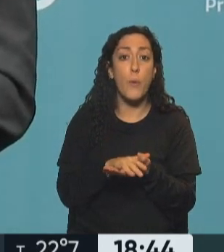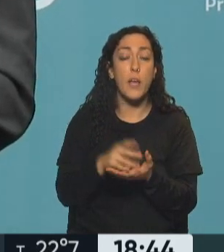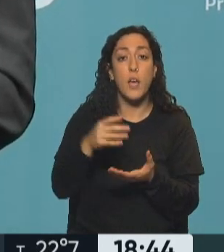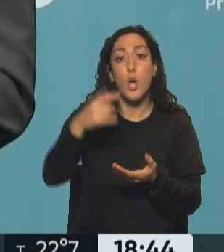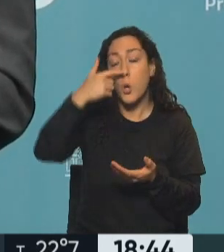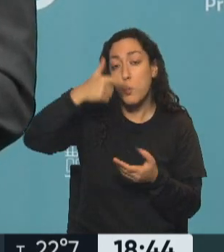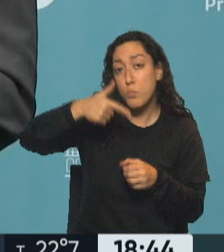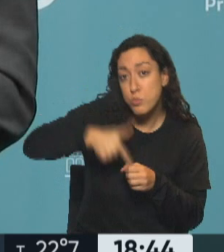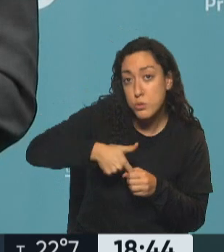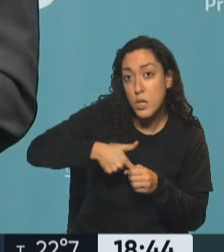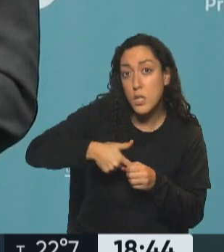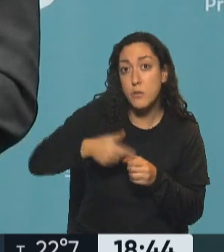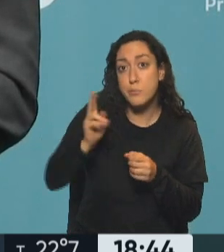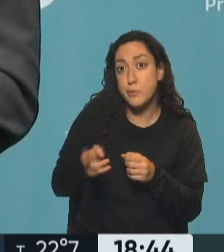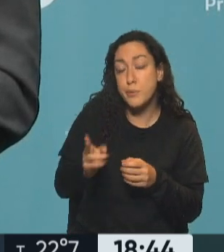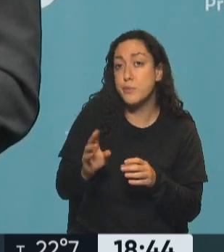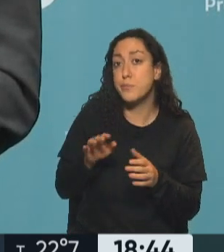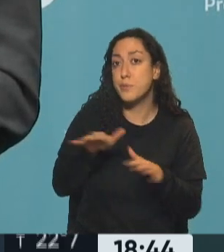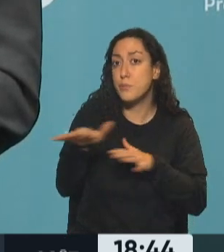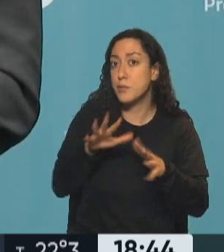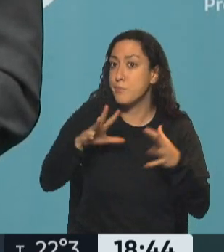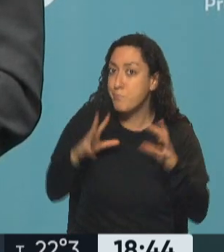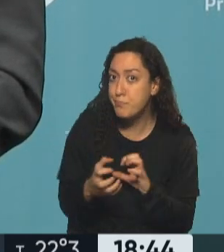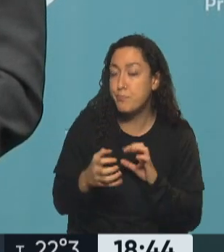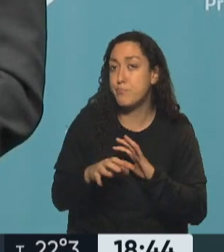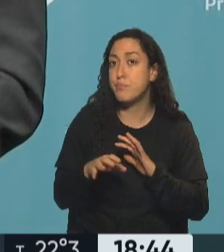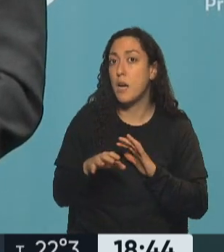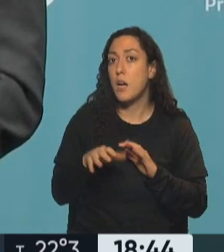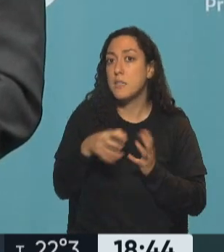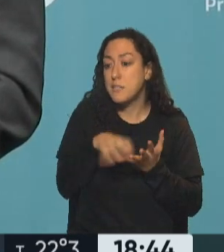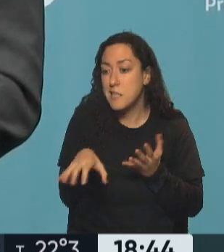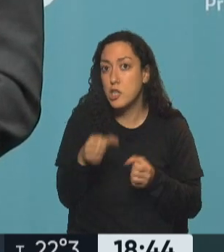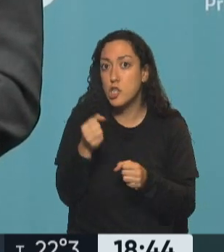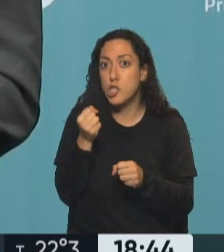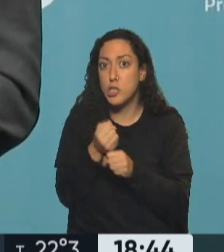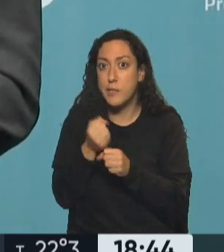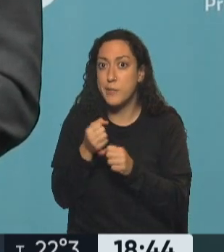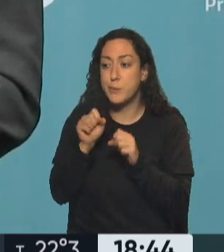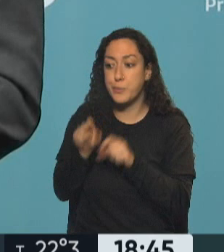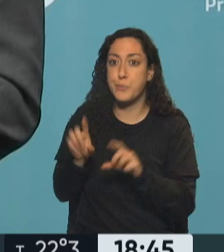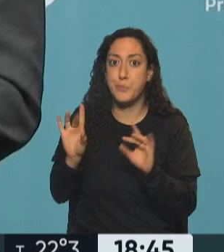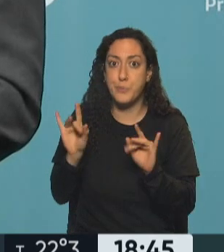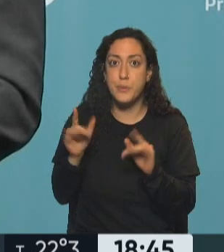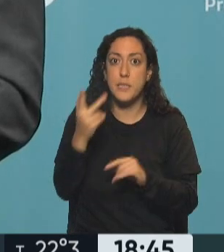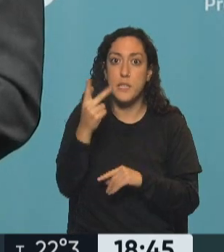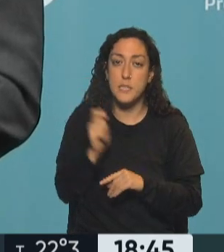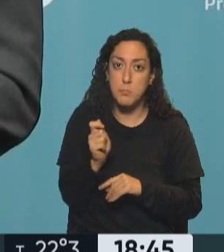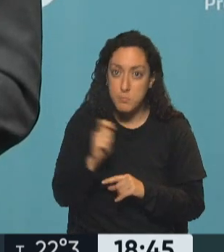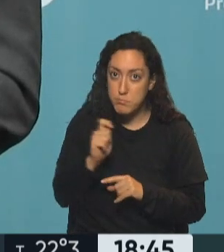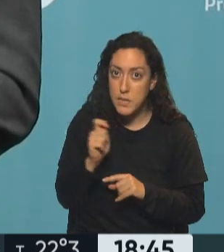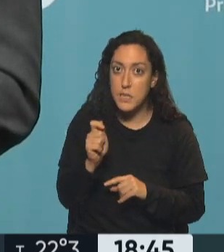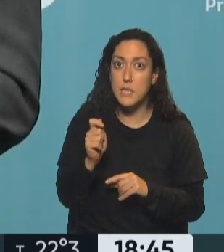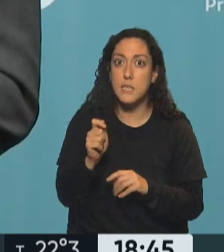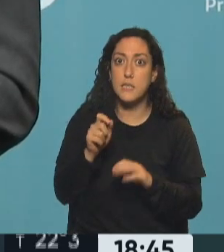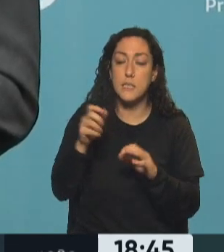combustible, en momentos críticos para la actividad del sector, la coincidencia en 3 meses de la